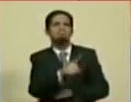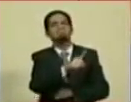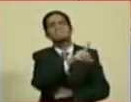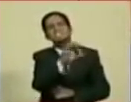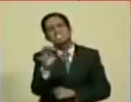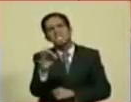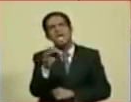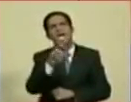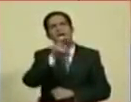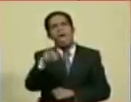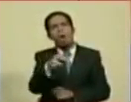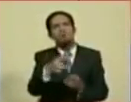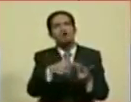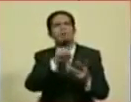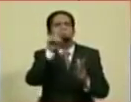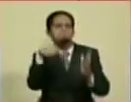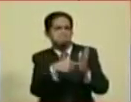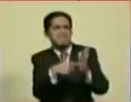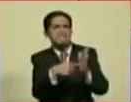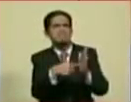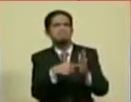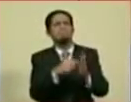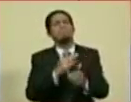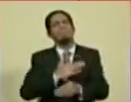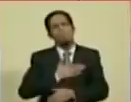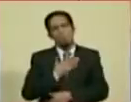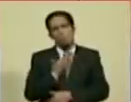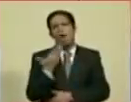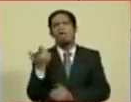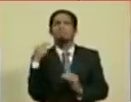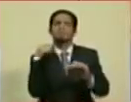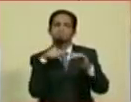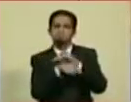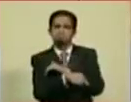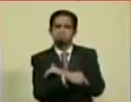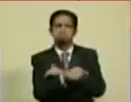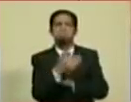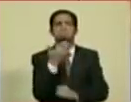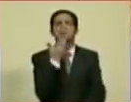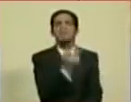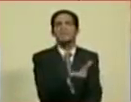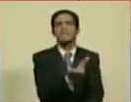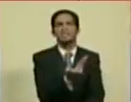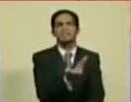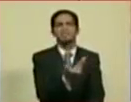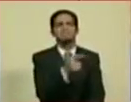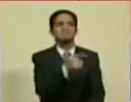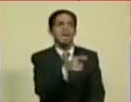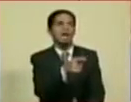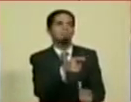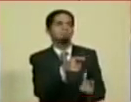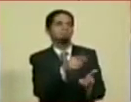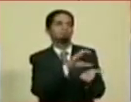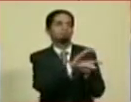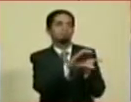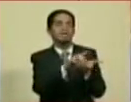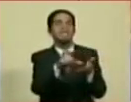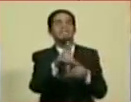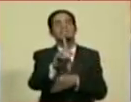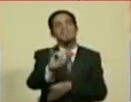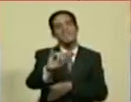euros o cualquier cantidad de euros, puede perfectamente demandar sus divisas a través del